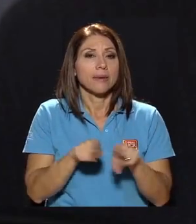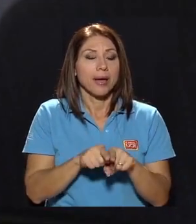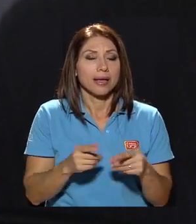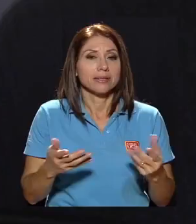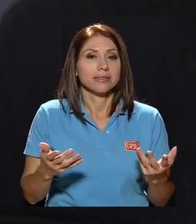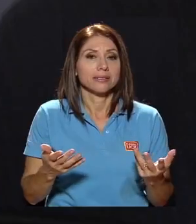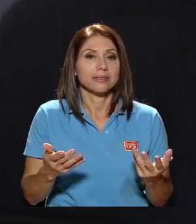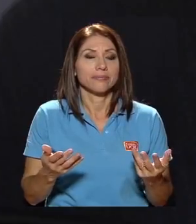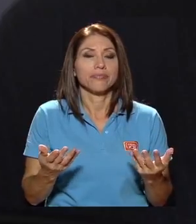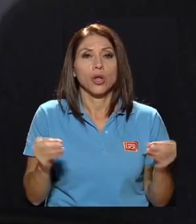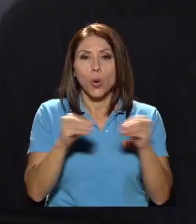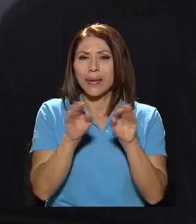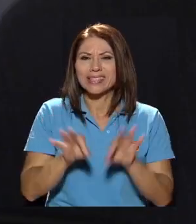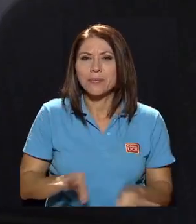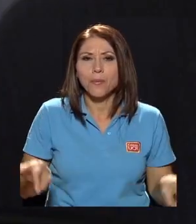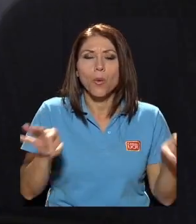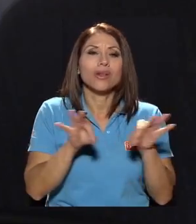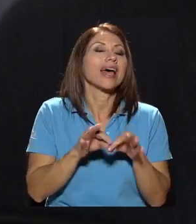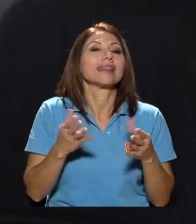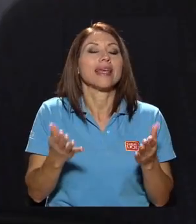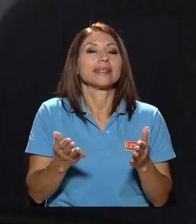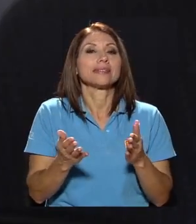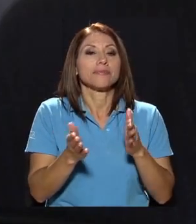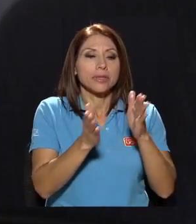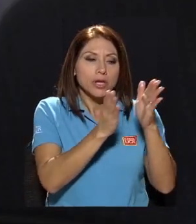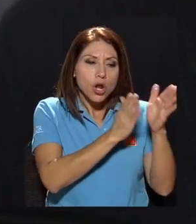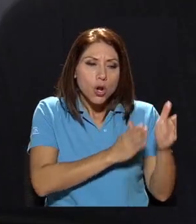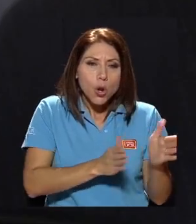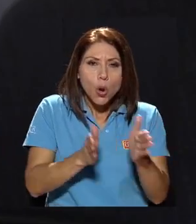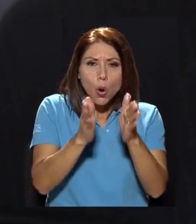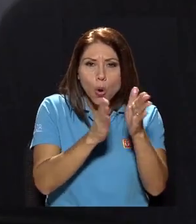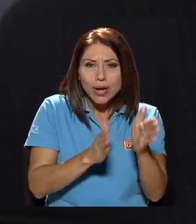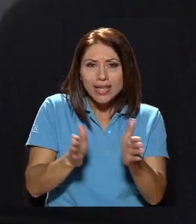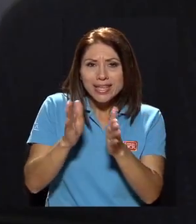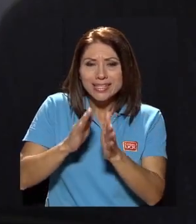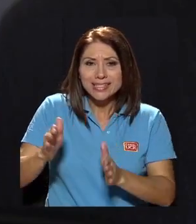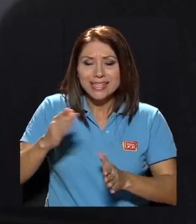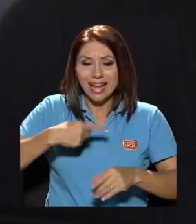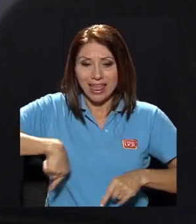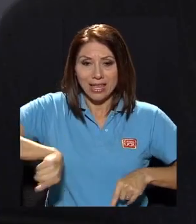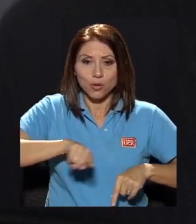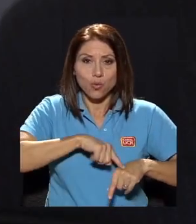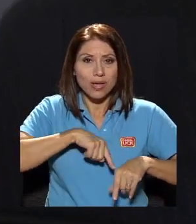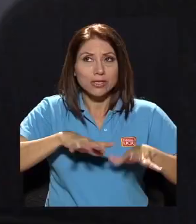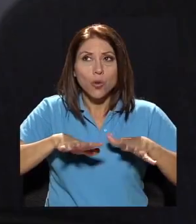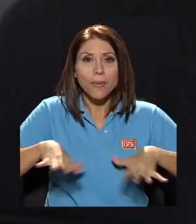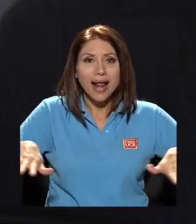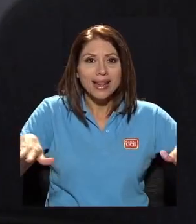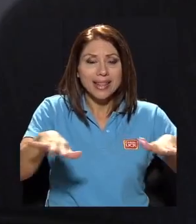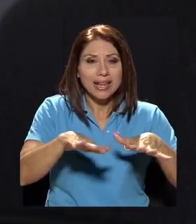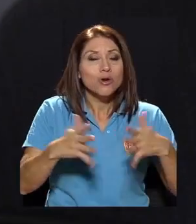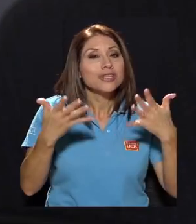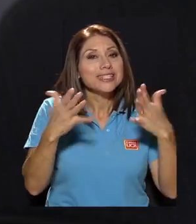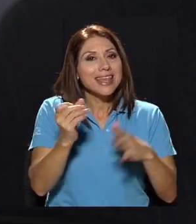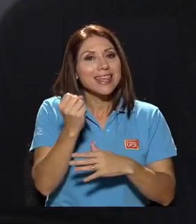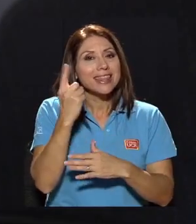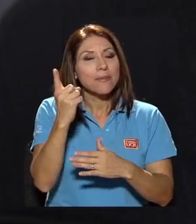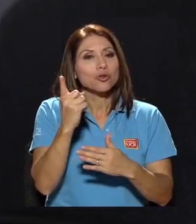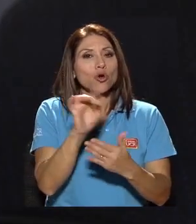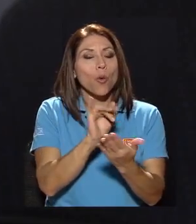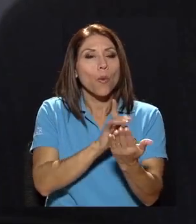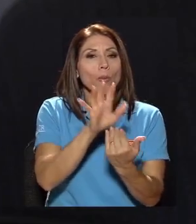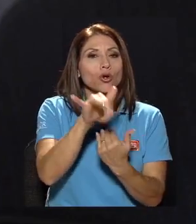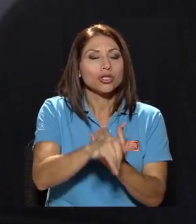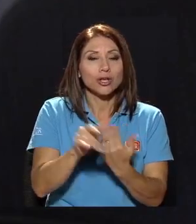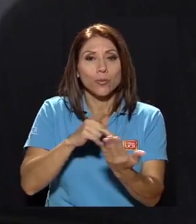además, lo más importante es la logística de nuestro planetario, que ya entendemos que como proyecto o programa, este planetario